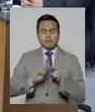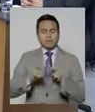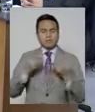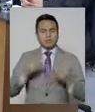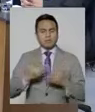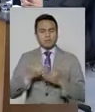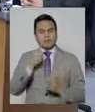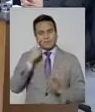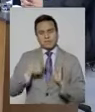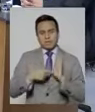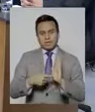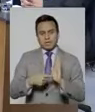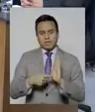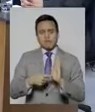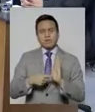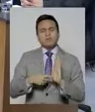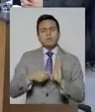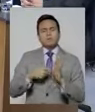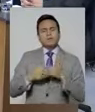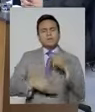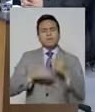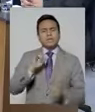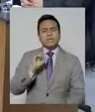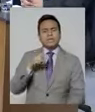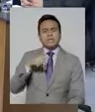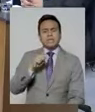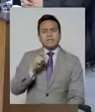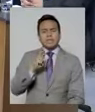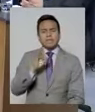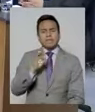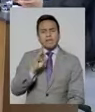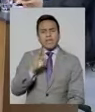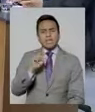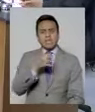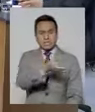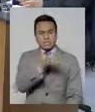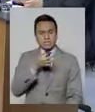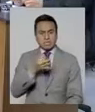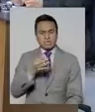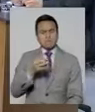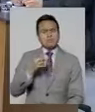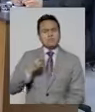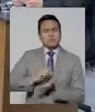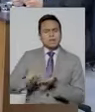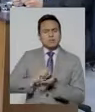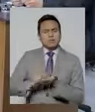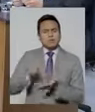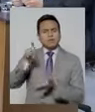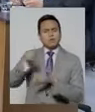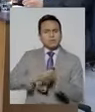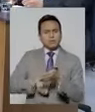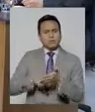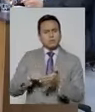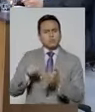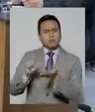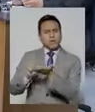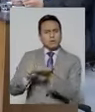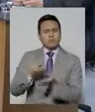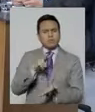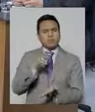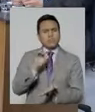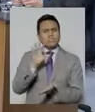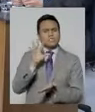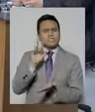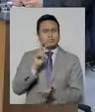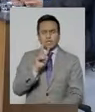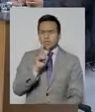de hoy el medio Interferencia, cuando señala que el subsecretario contrató una residencia sanitaria por 205 millones